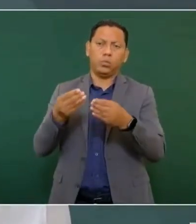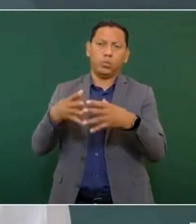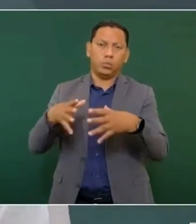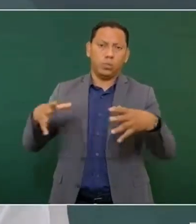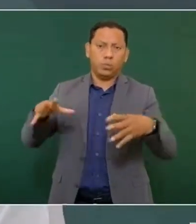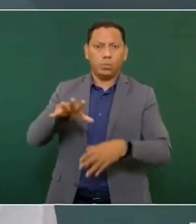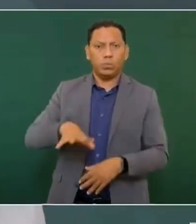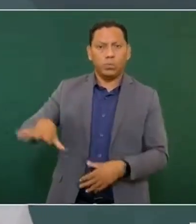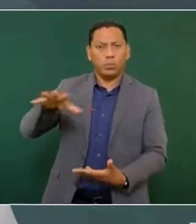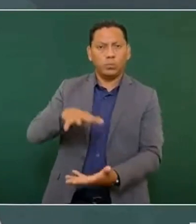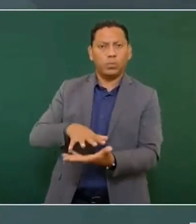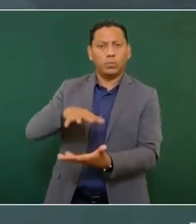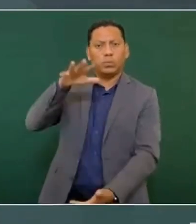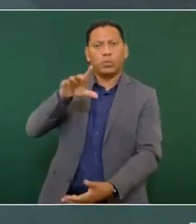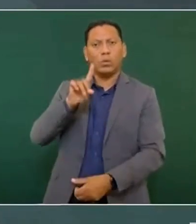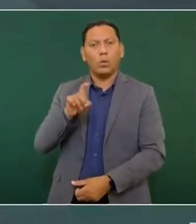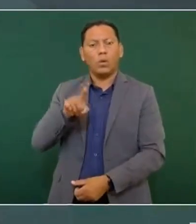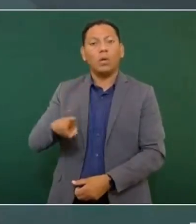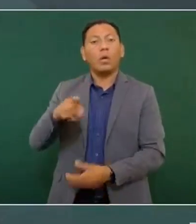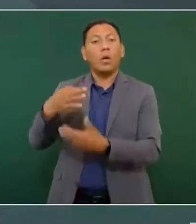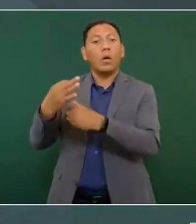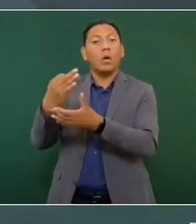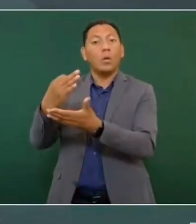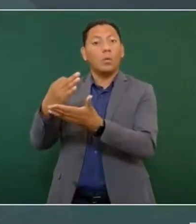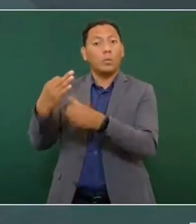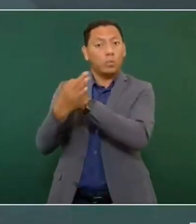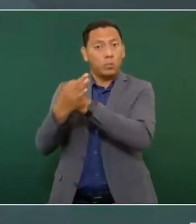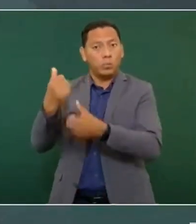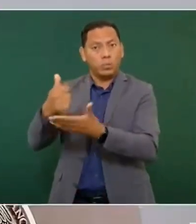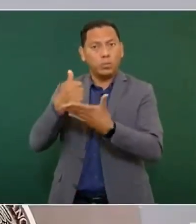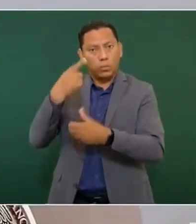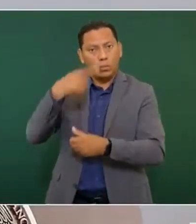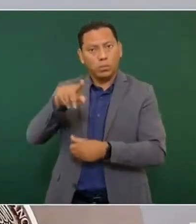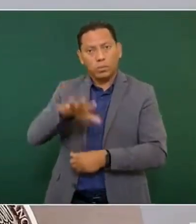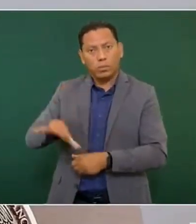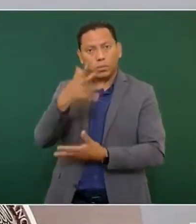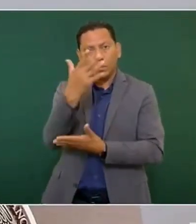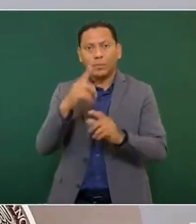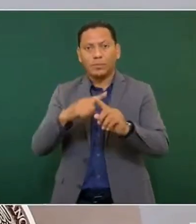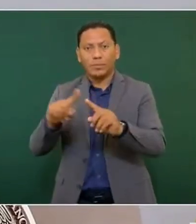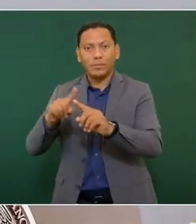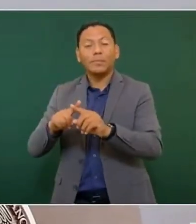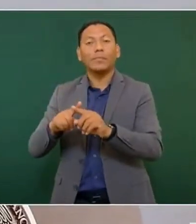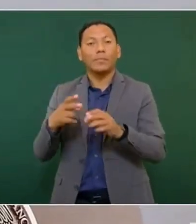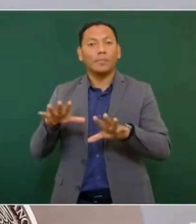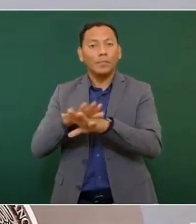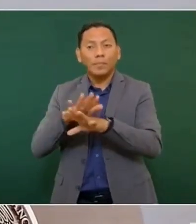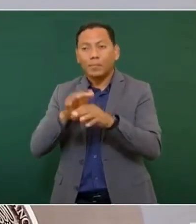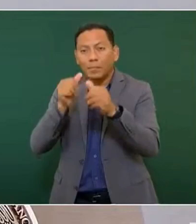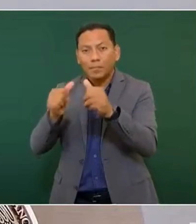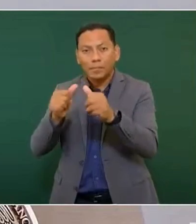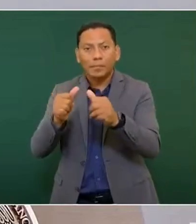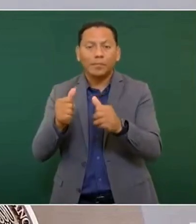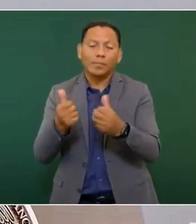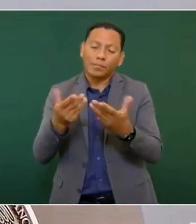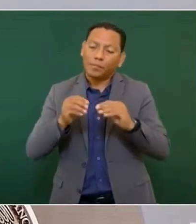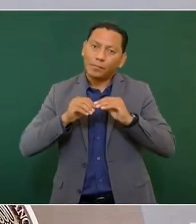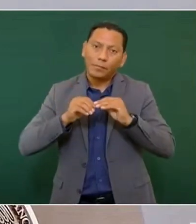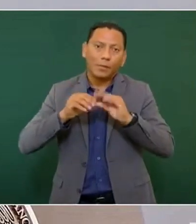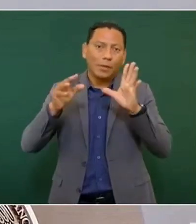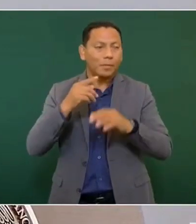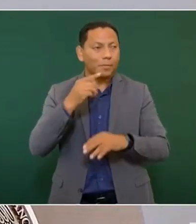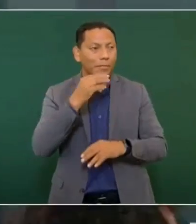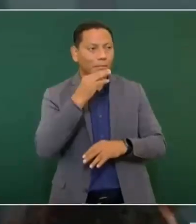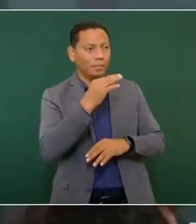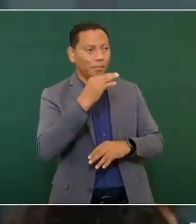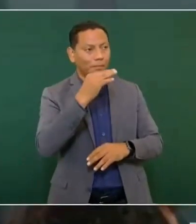para mitigar el cambio climático. No hay duda, presidente, que todos